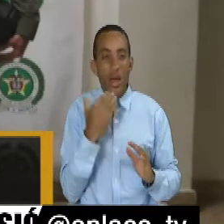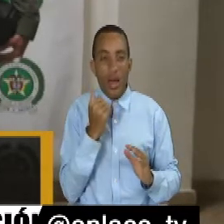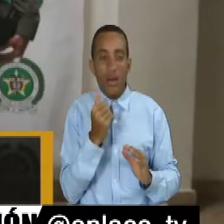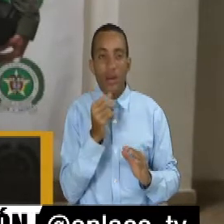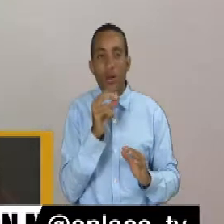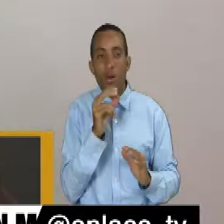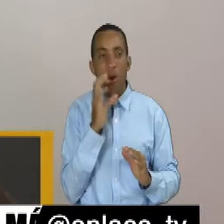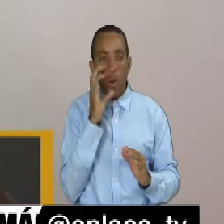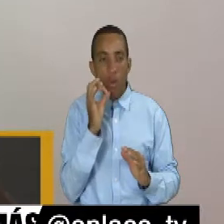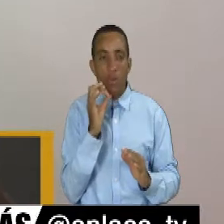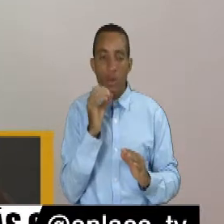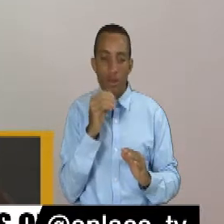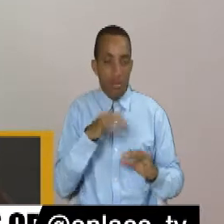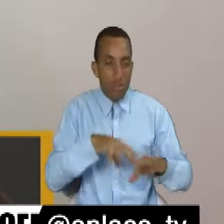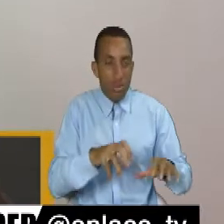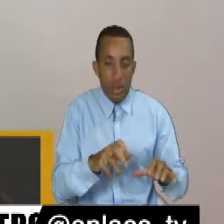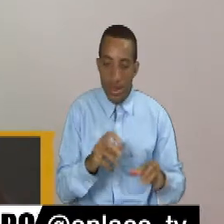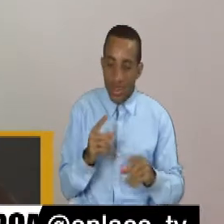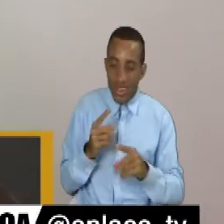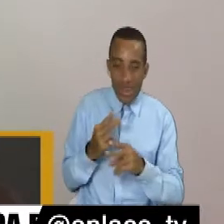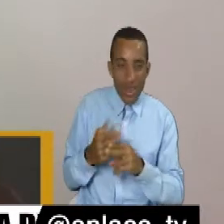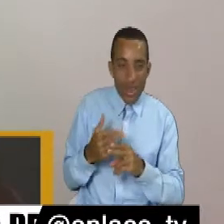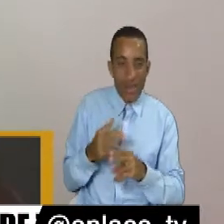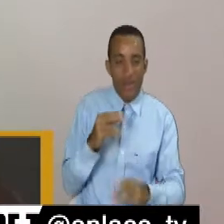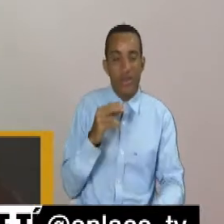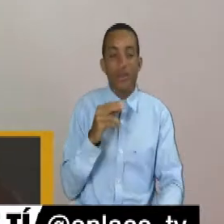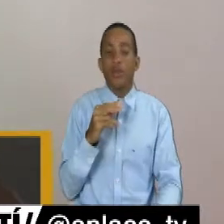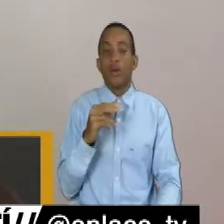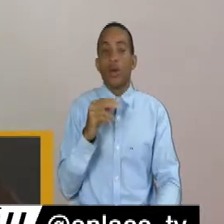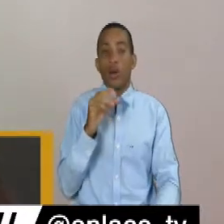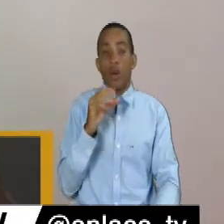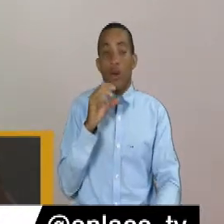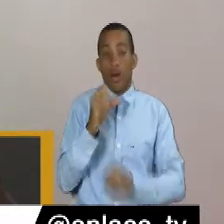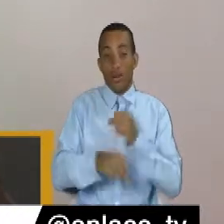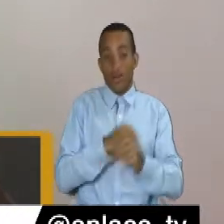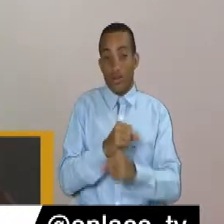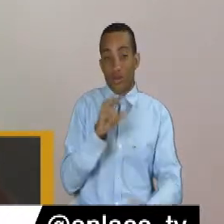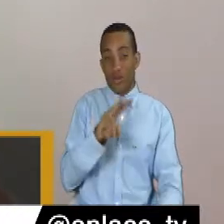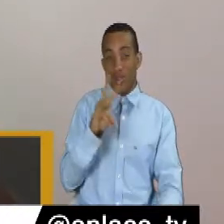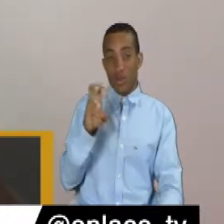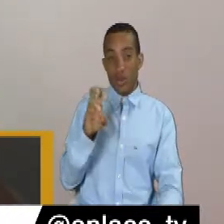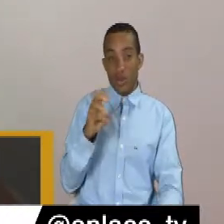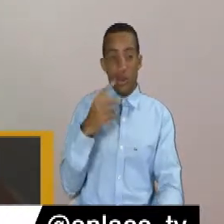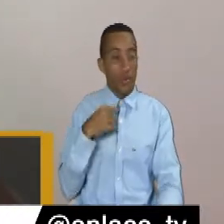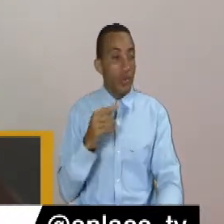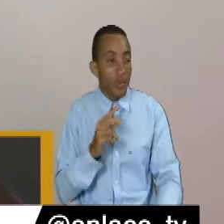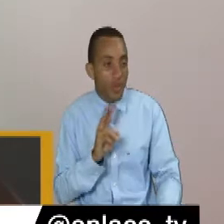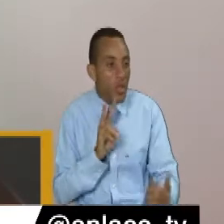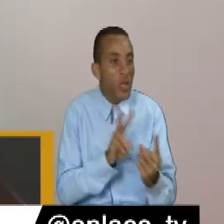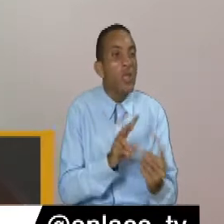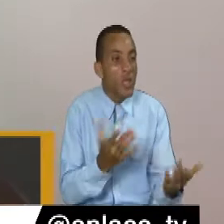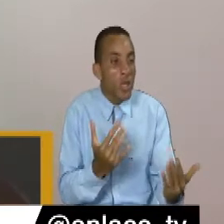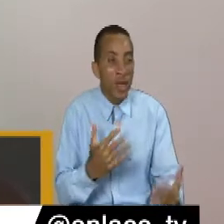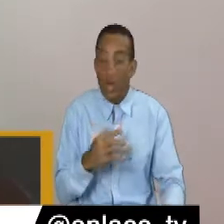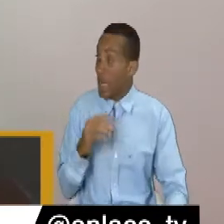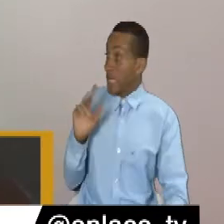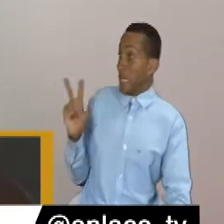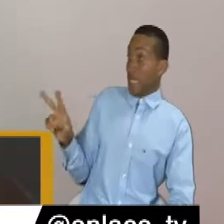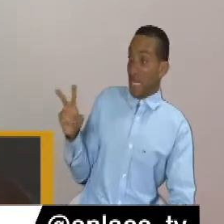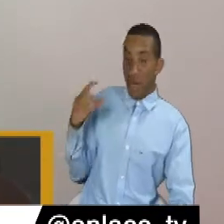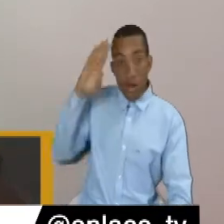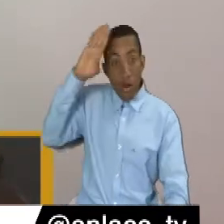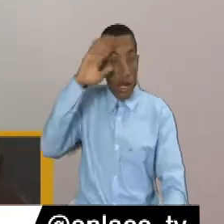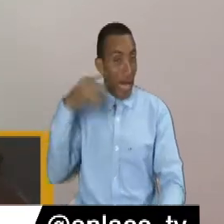delincuente. Al verse sorprendidos, emprenden la huida. La patrulla hace su